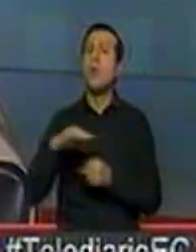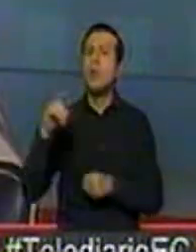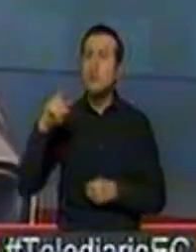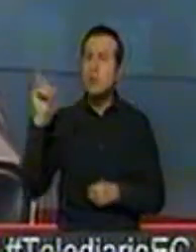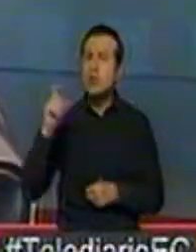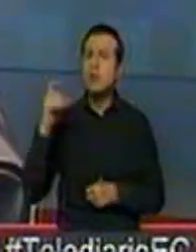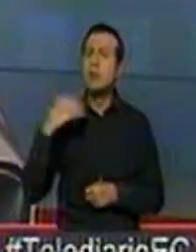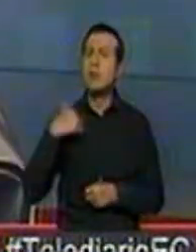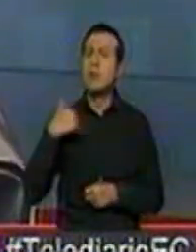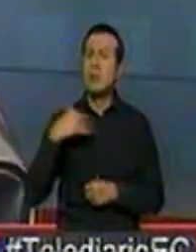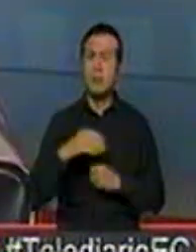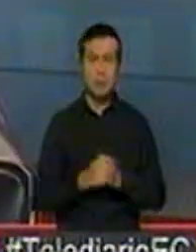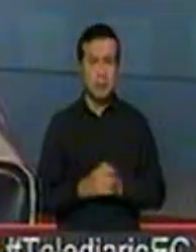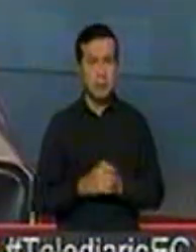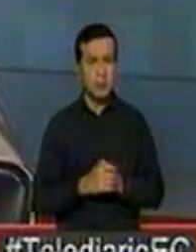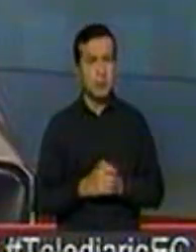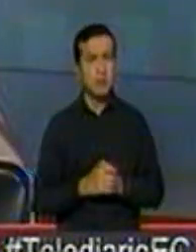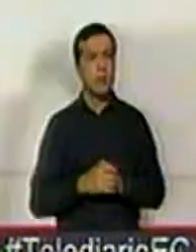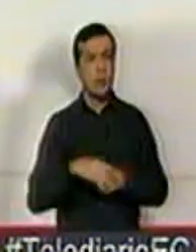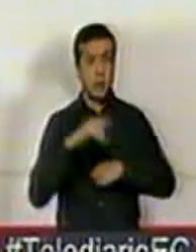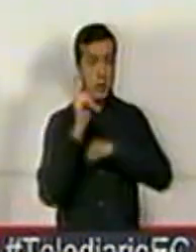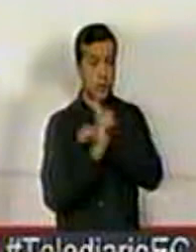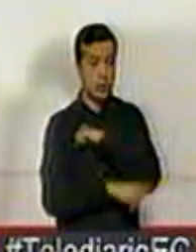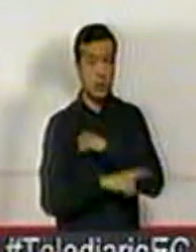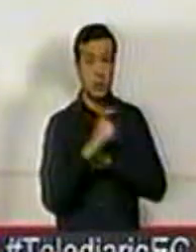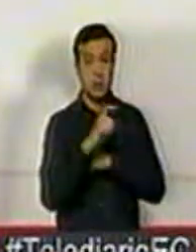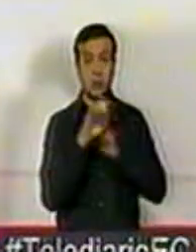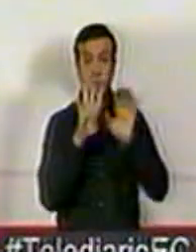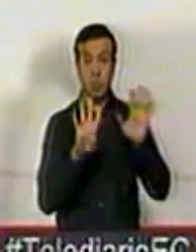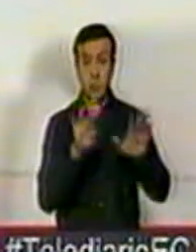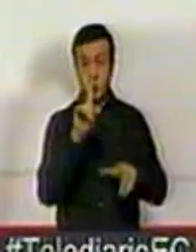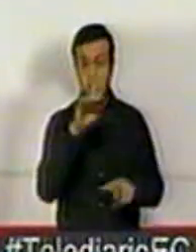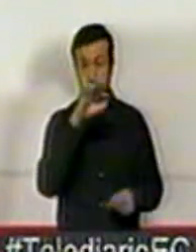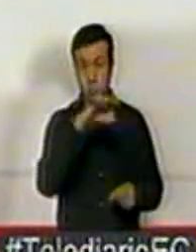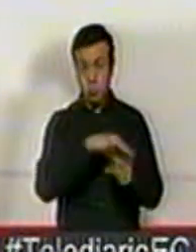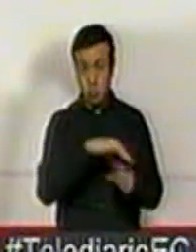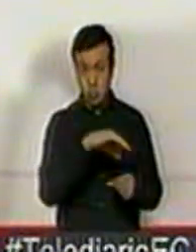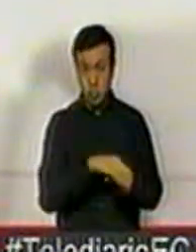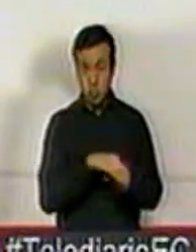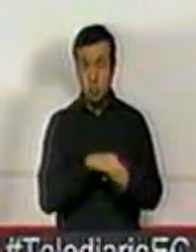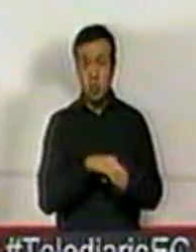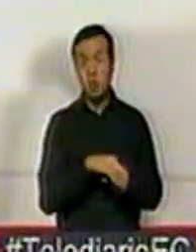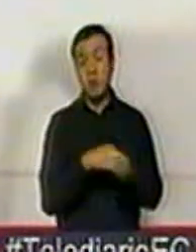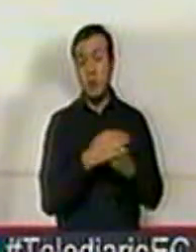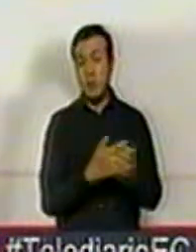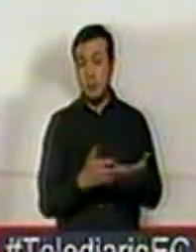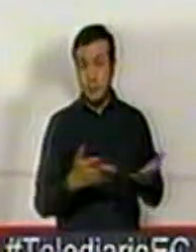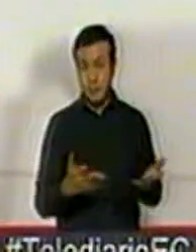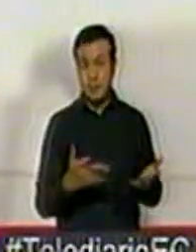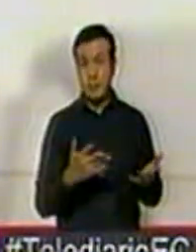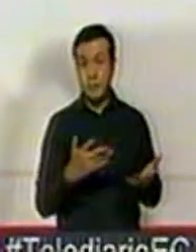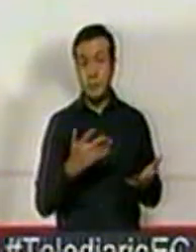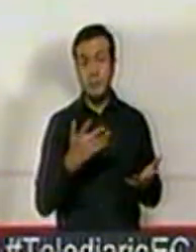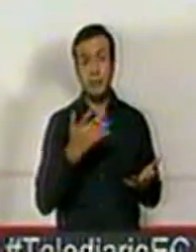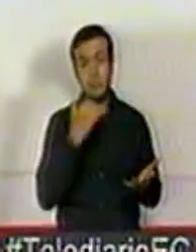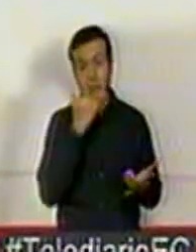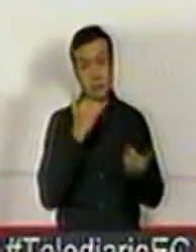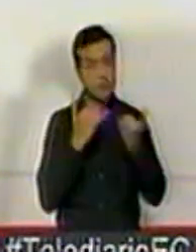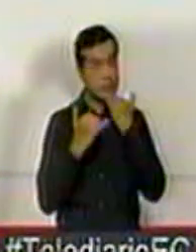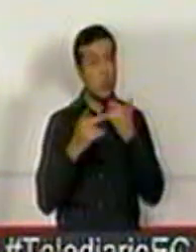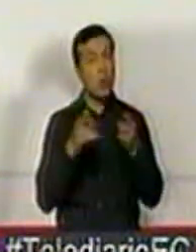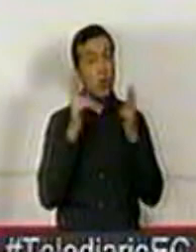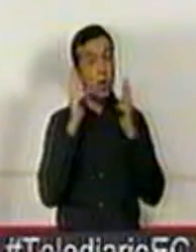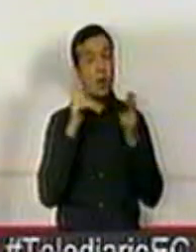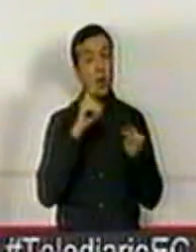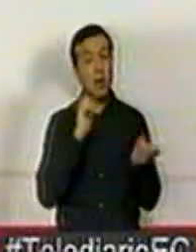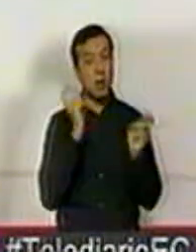a la exministra? Bueno, para una censura se necesitan 91 votos. Como ven, esa es una de las injusticias que esperamos se